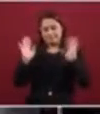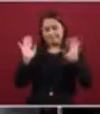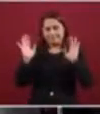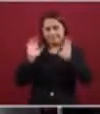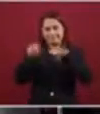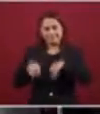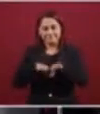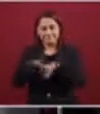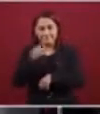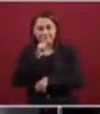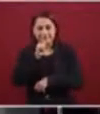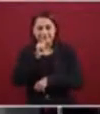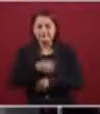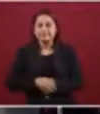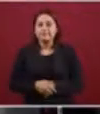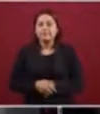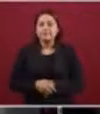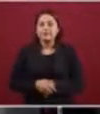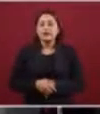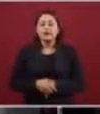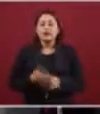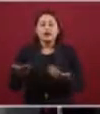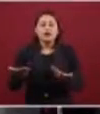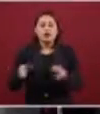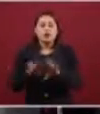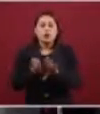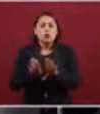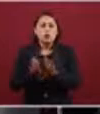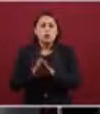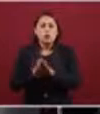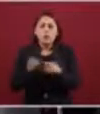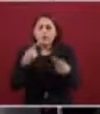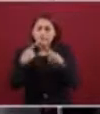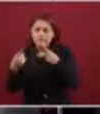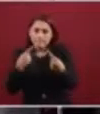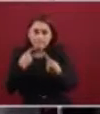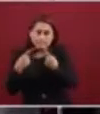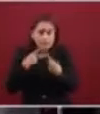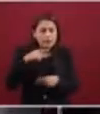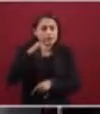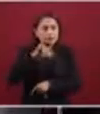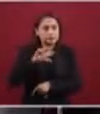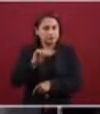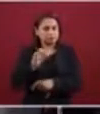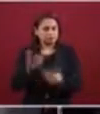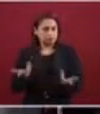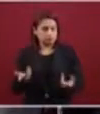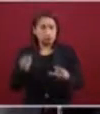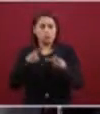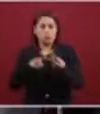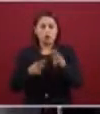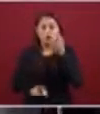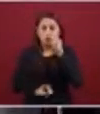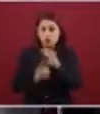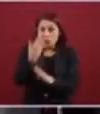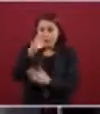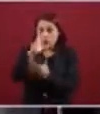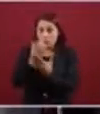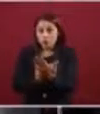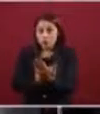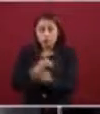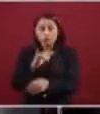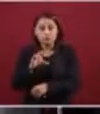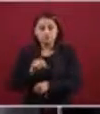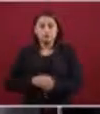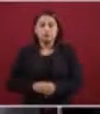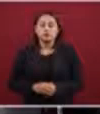no van a atender el caso de mesas de negociación, no va a haber reinstalación, no van a tener un nuevo contrato estos corresponsales en el